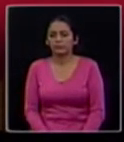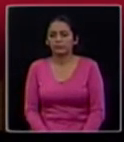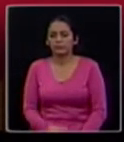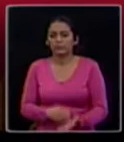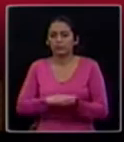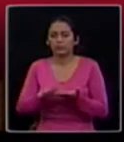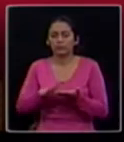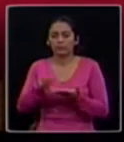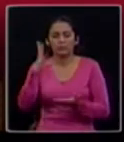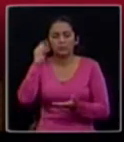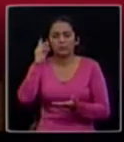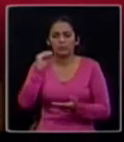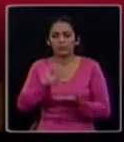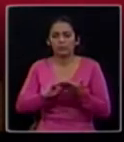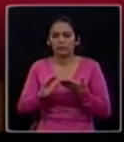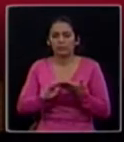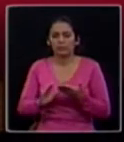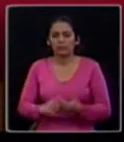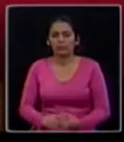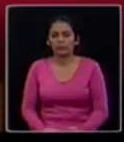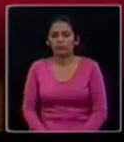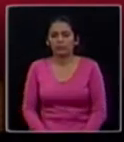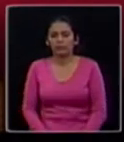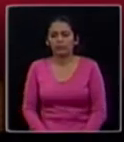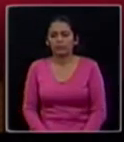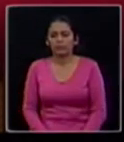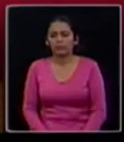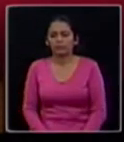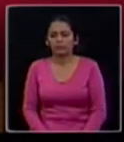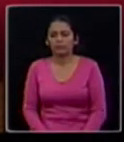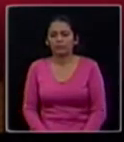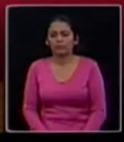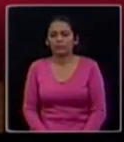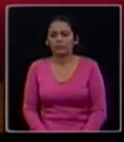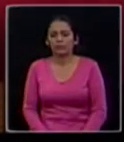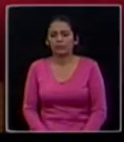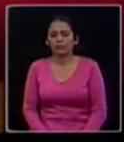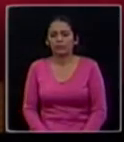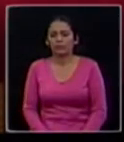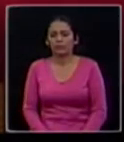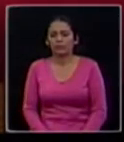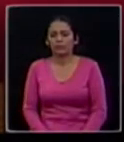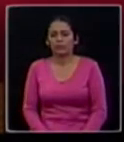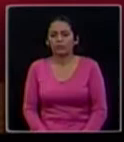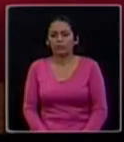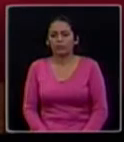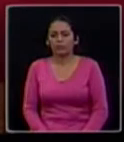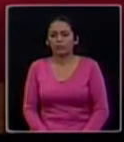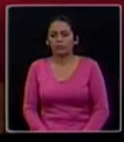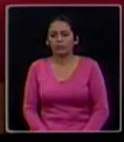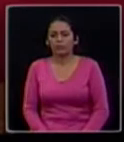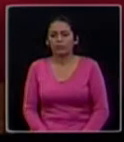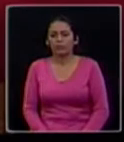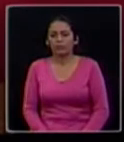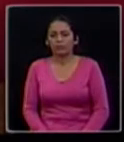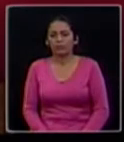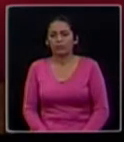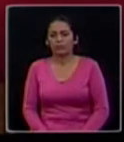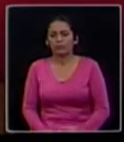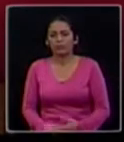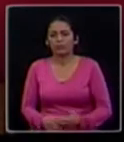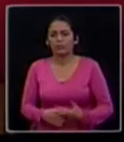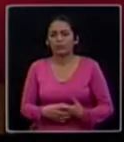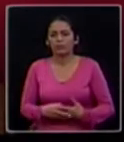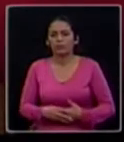ahí de concusión, de supuesta concusión, no está en el país, la Asamblea lo llama juicio político, el Consejo de Participación